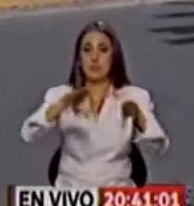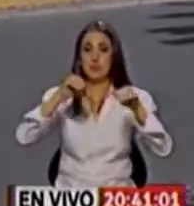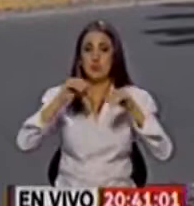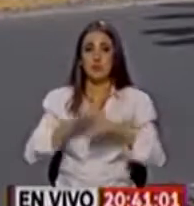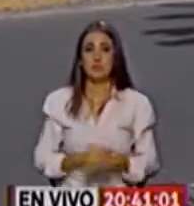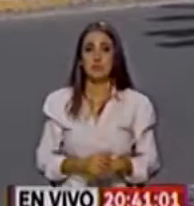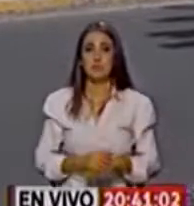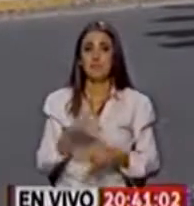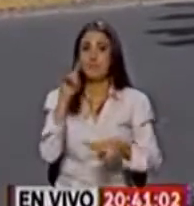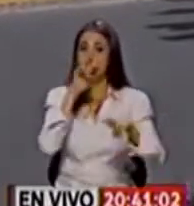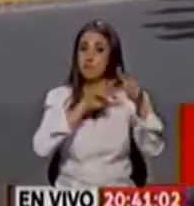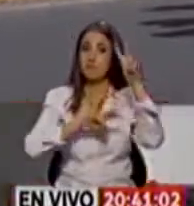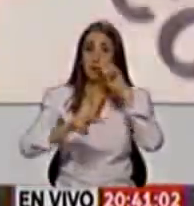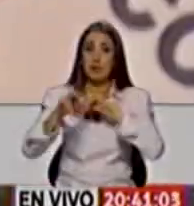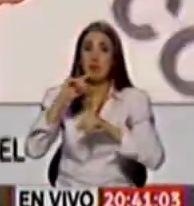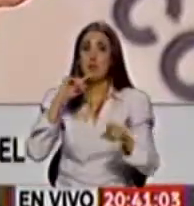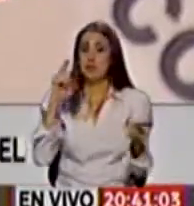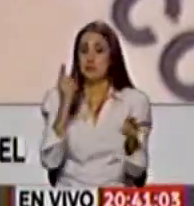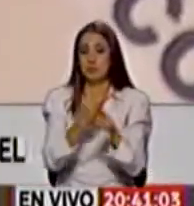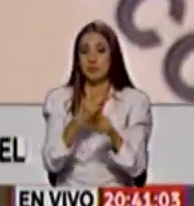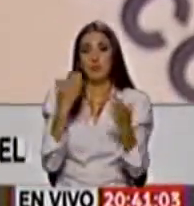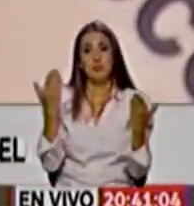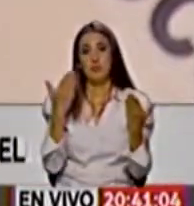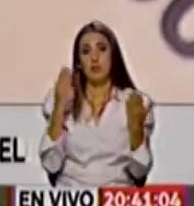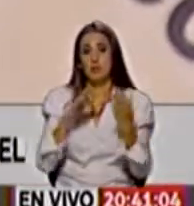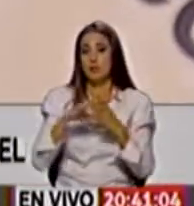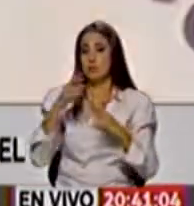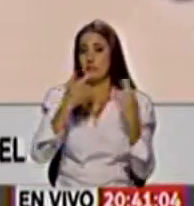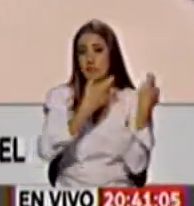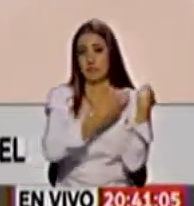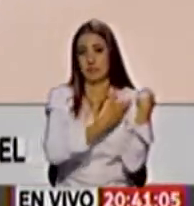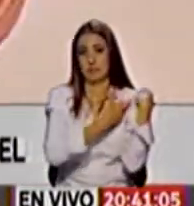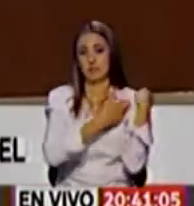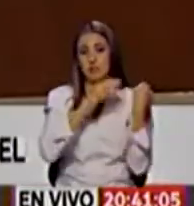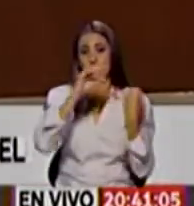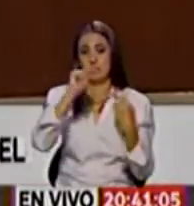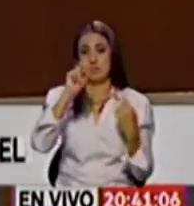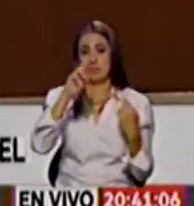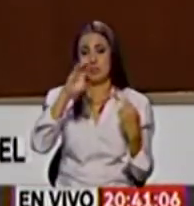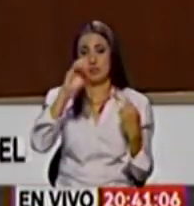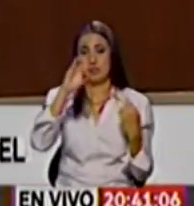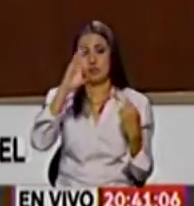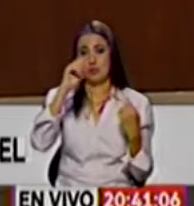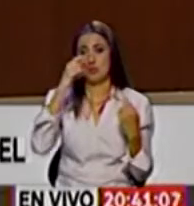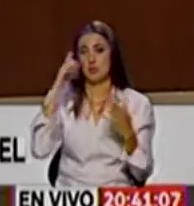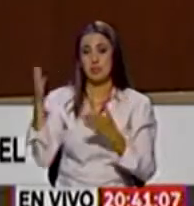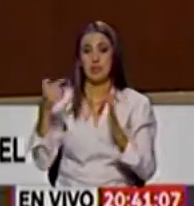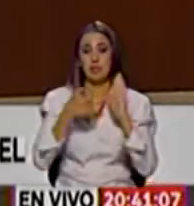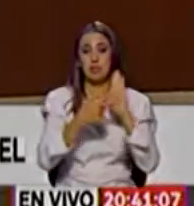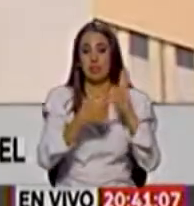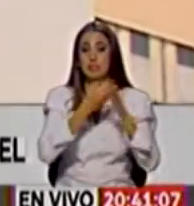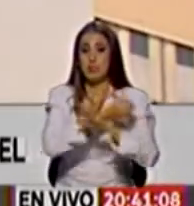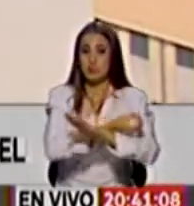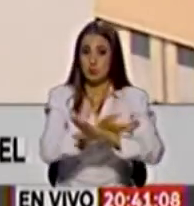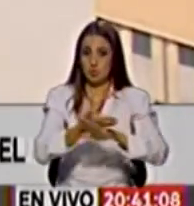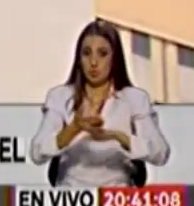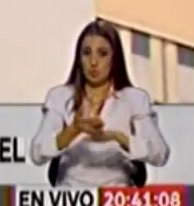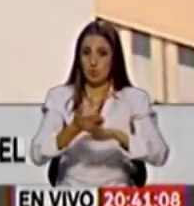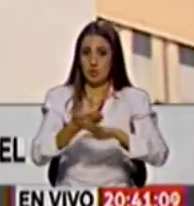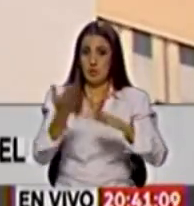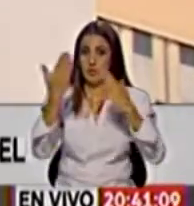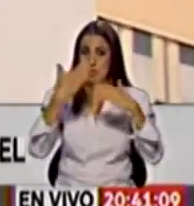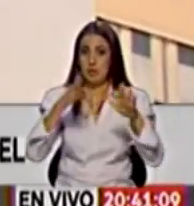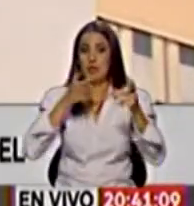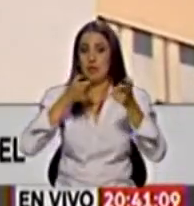Revisar cuál es la real situación de Arcotel será la primera tarea de Ricardo Freire al frente de la institución. No obstante, tiene muy claro que respecto a las recomendaciones realizadas por la